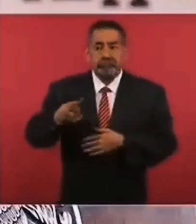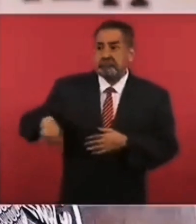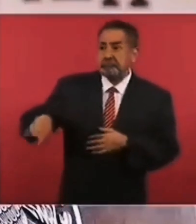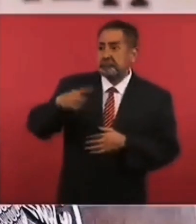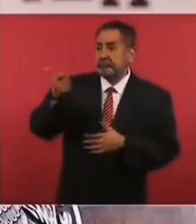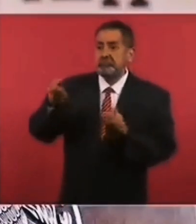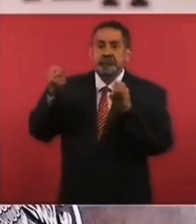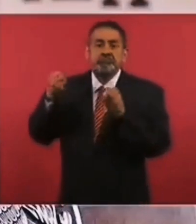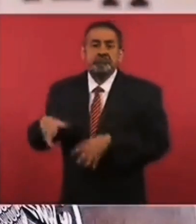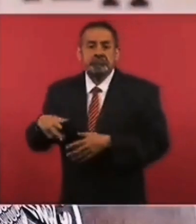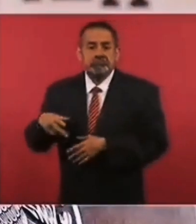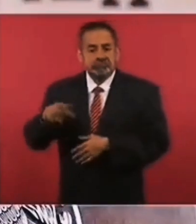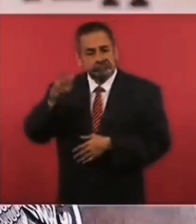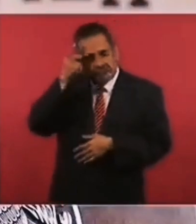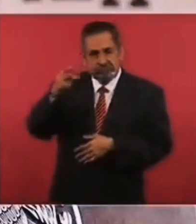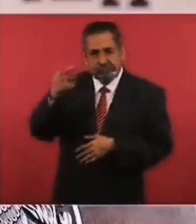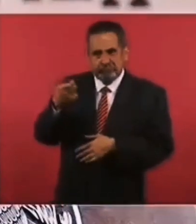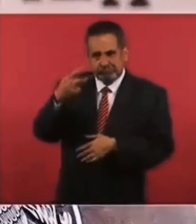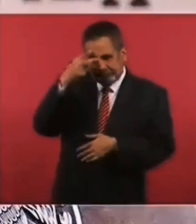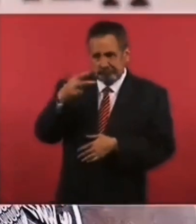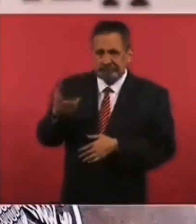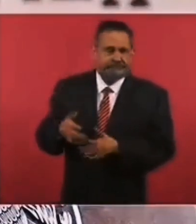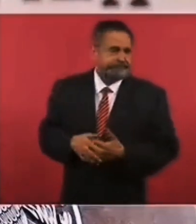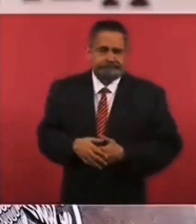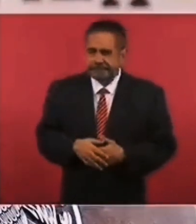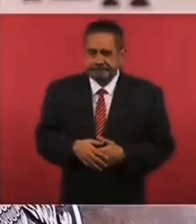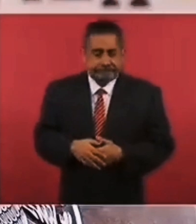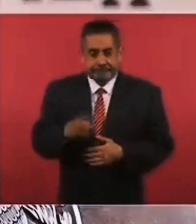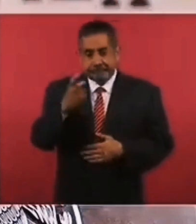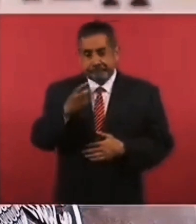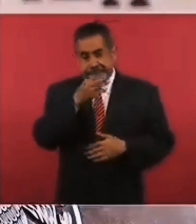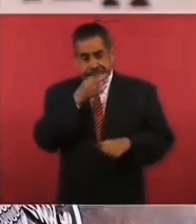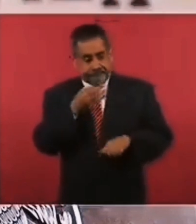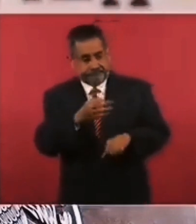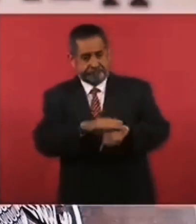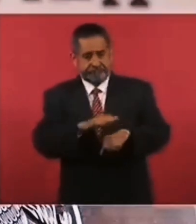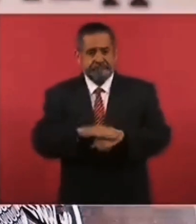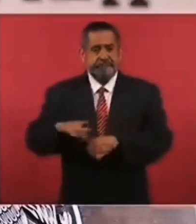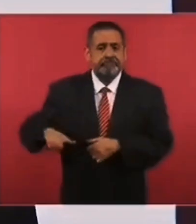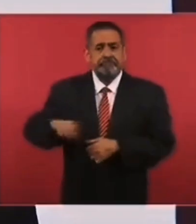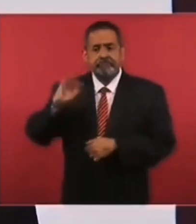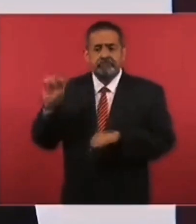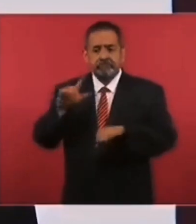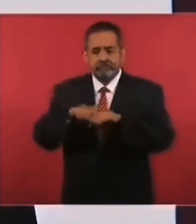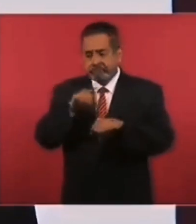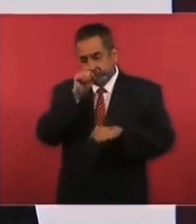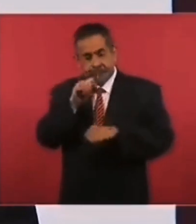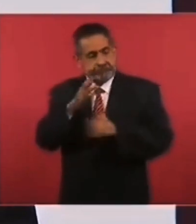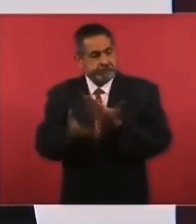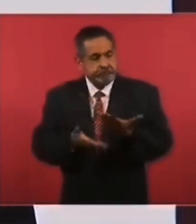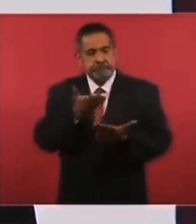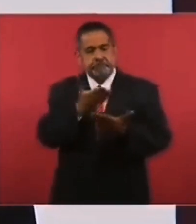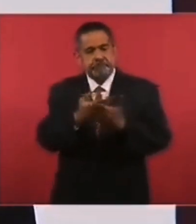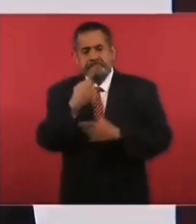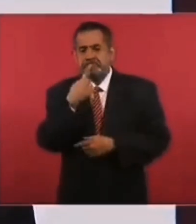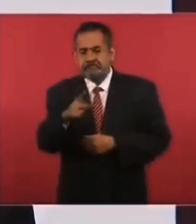los mexicanos. Anunciamos que frente a esta actuación, el Gobierno Federal presentará una queja